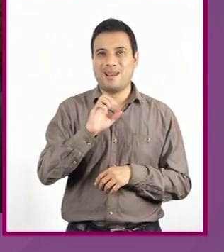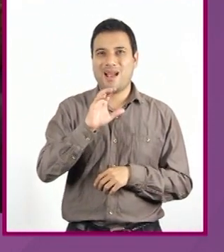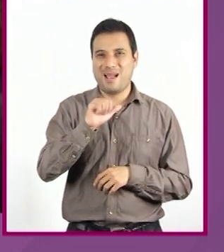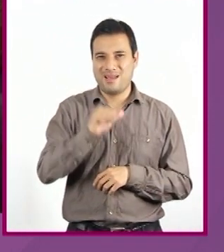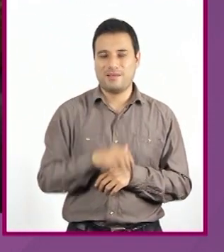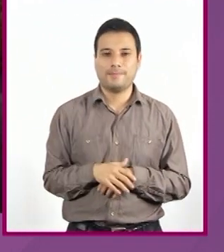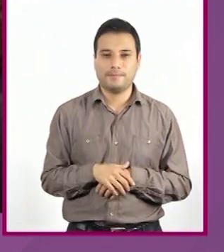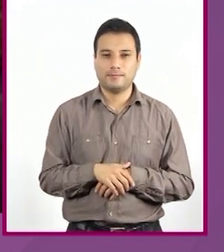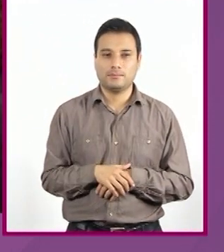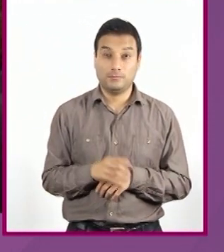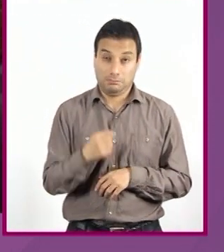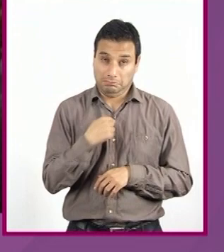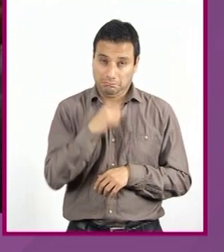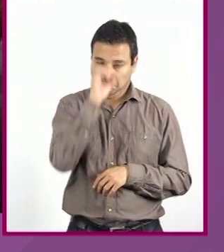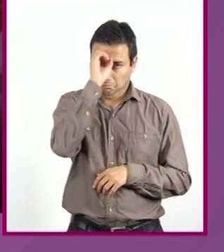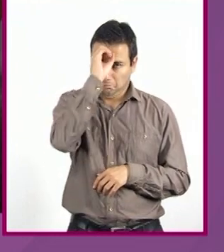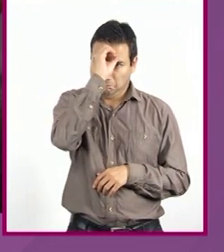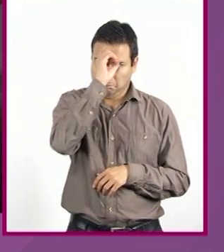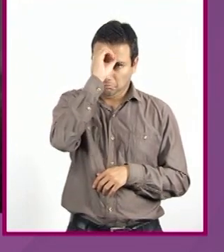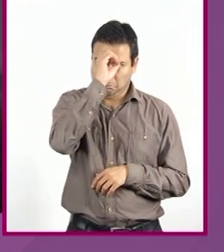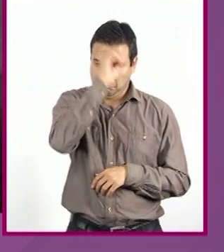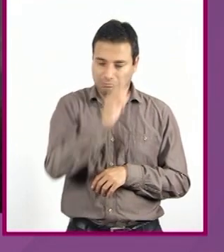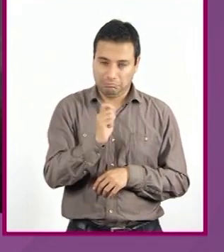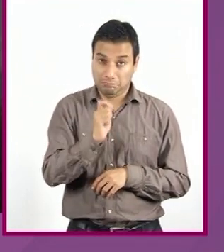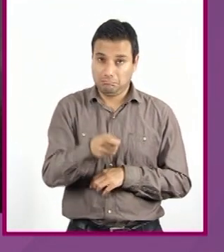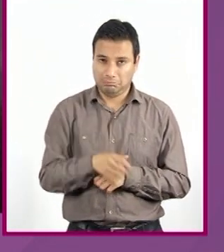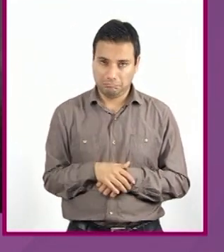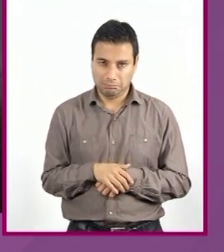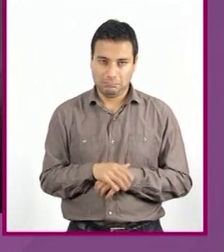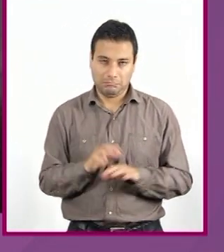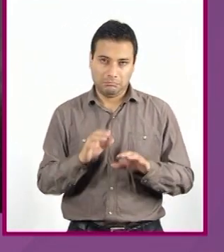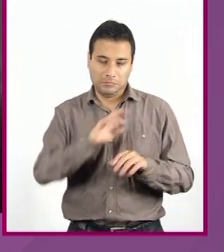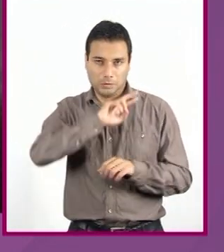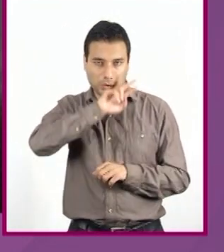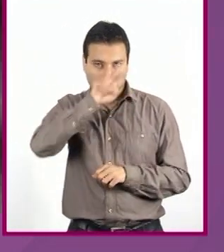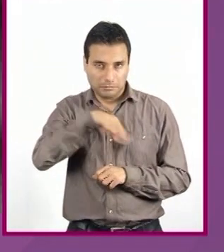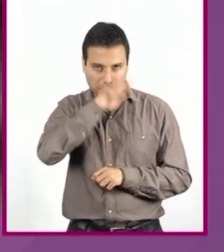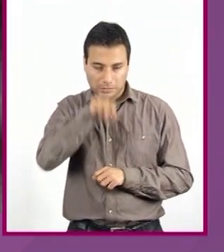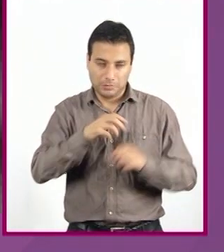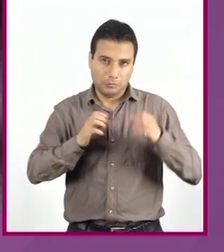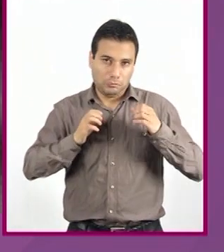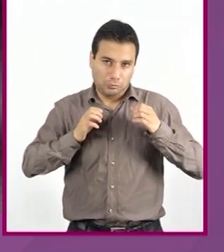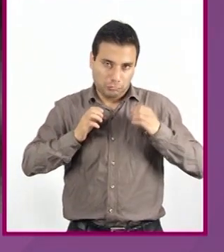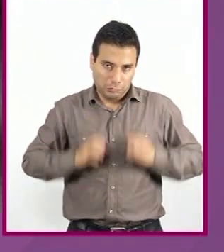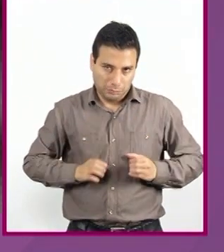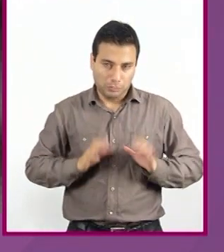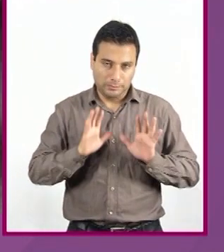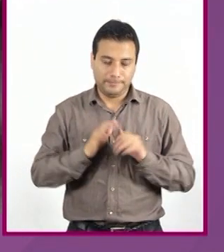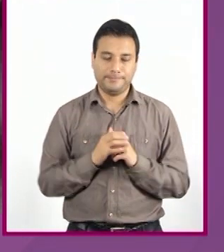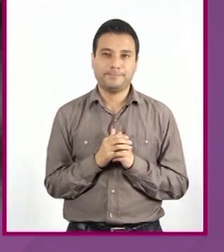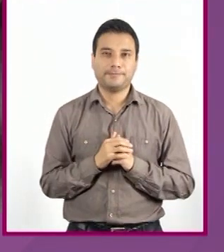mi parecer representan el cuerpo de una serpiente. También